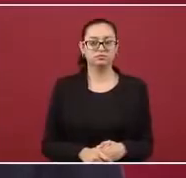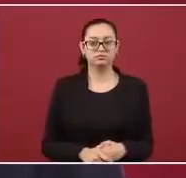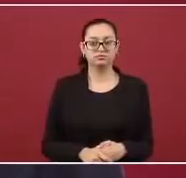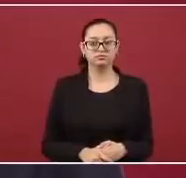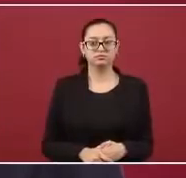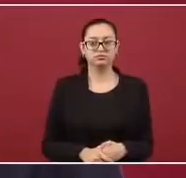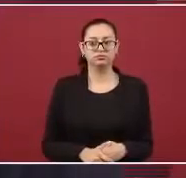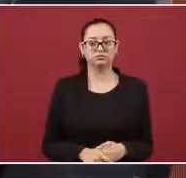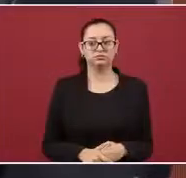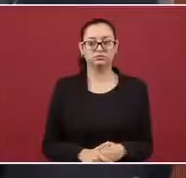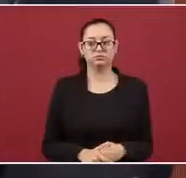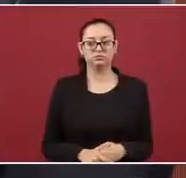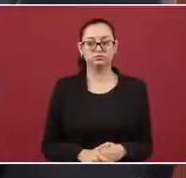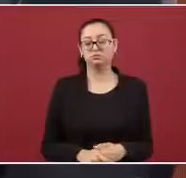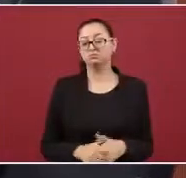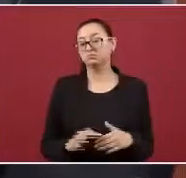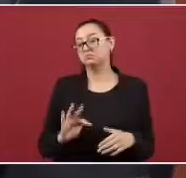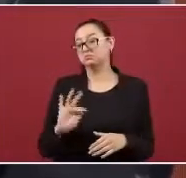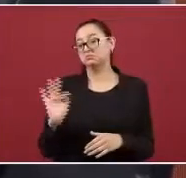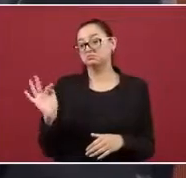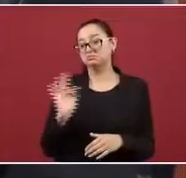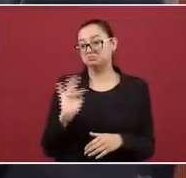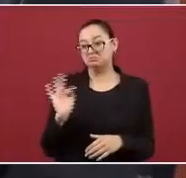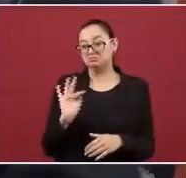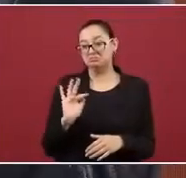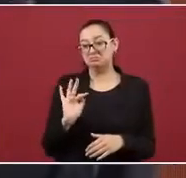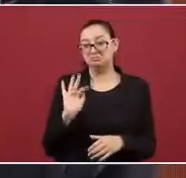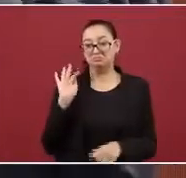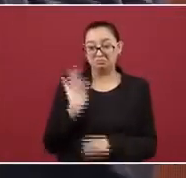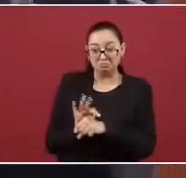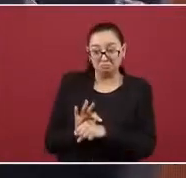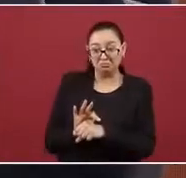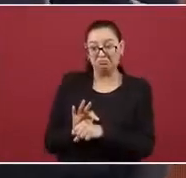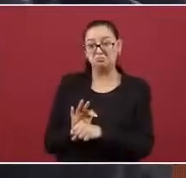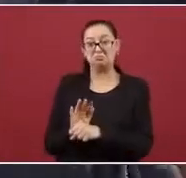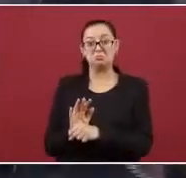alguna inconformidad, algún recurso, algún amparo,